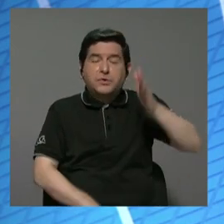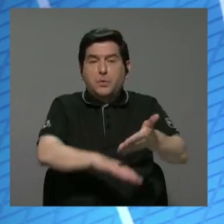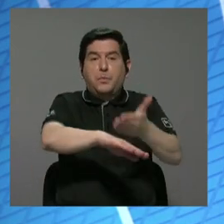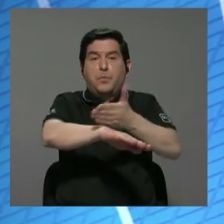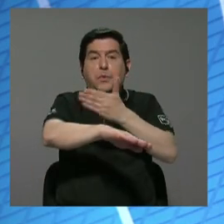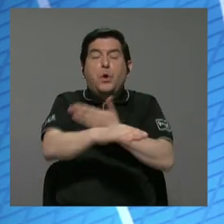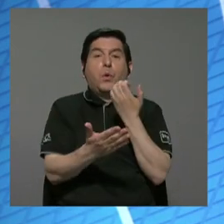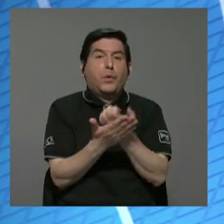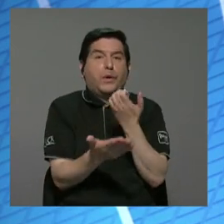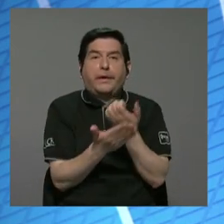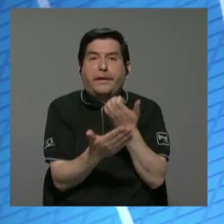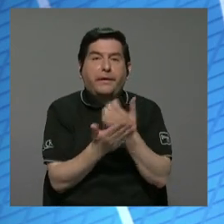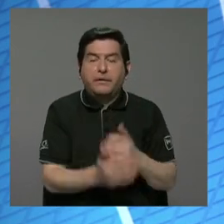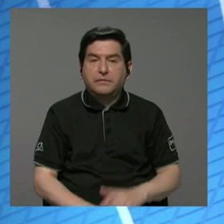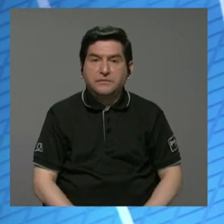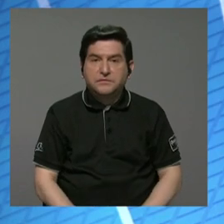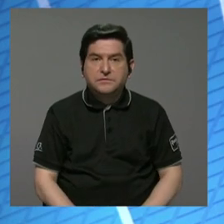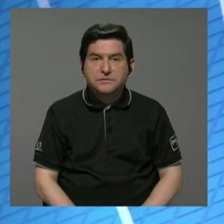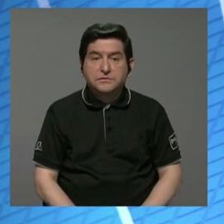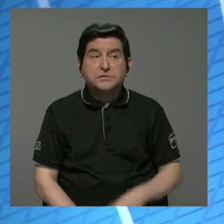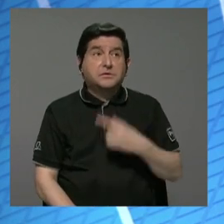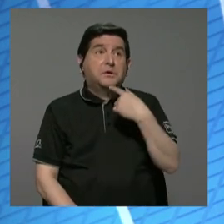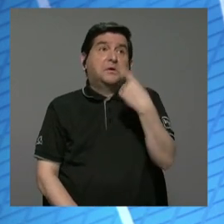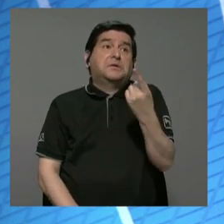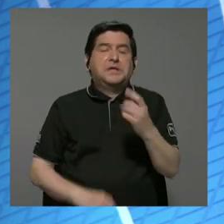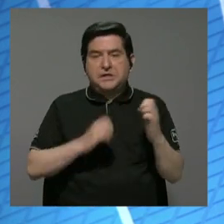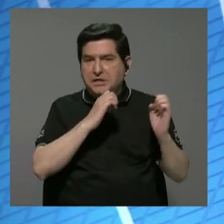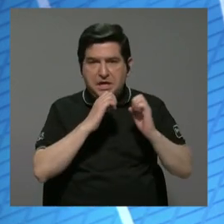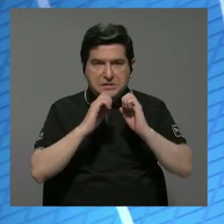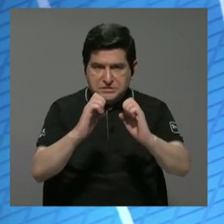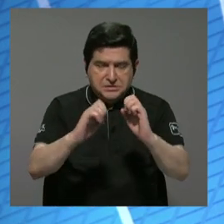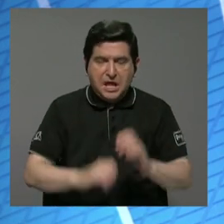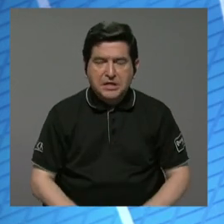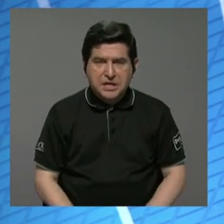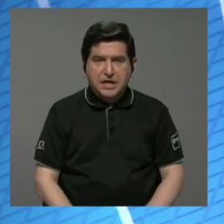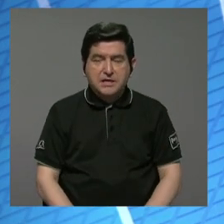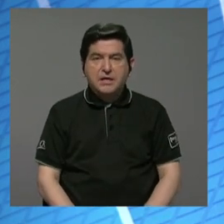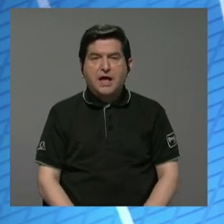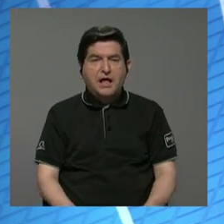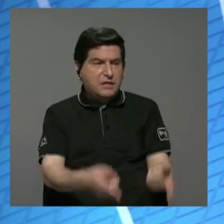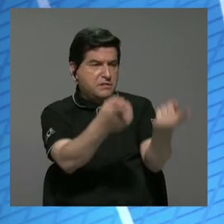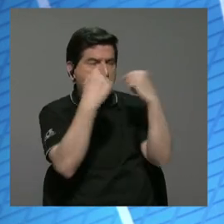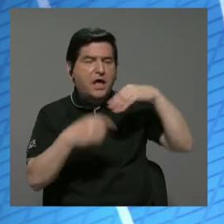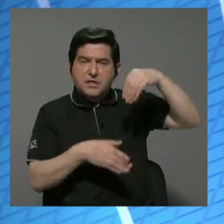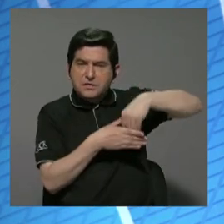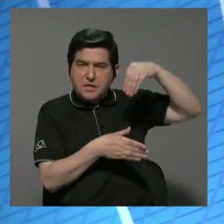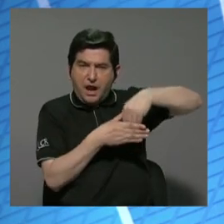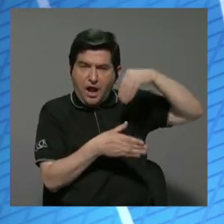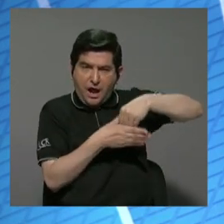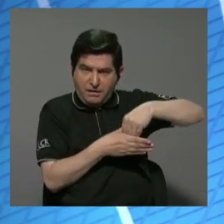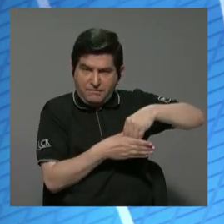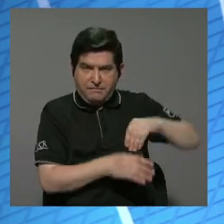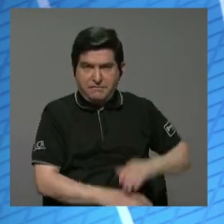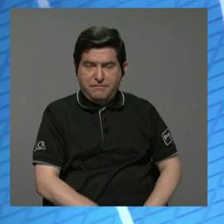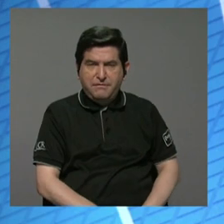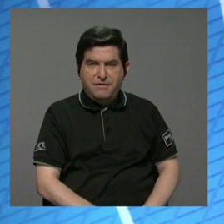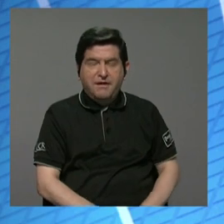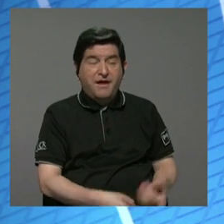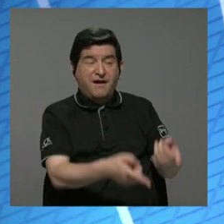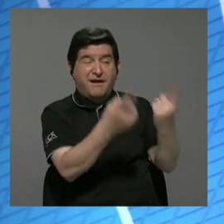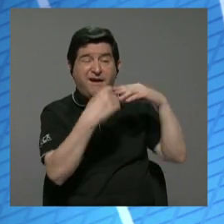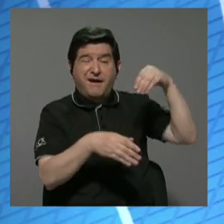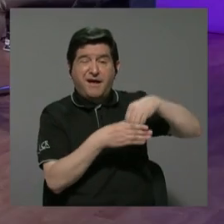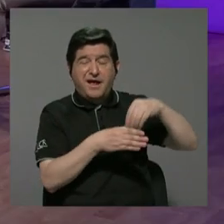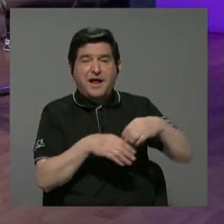crecimiento económico, que hay dizque una estrategia de atracción de inversiones, que bueno, con la atracción de inversiones